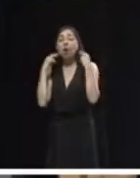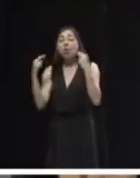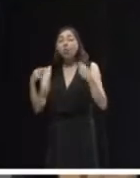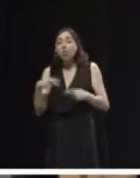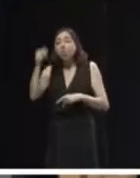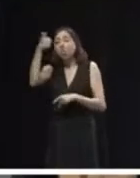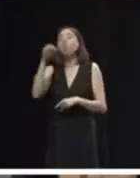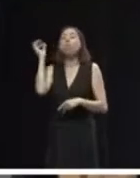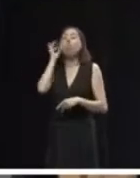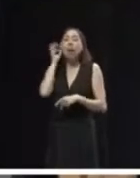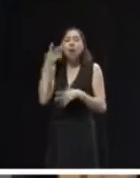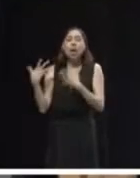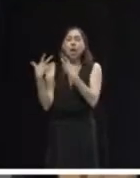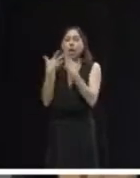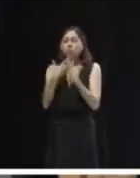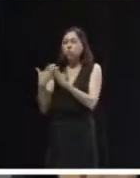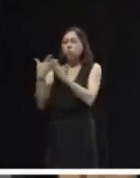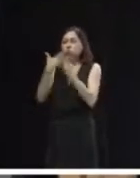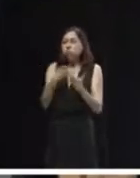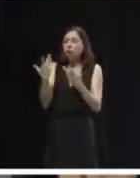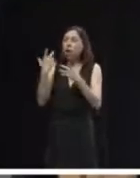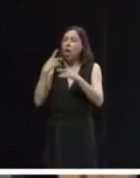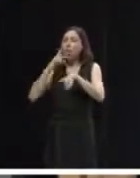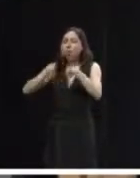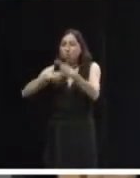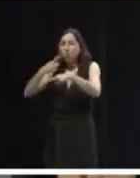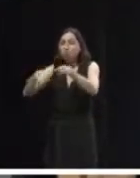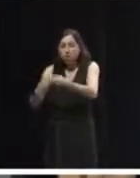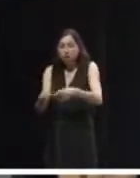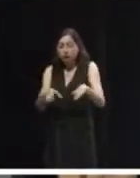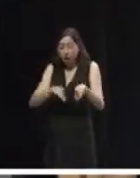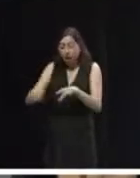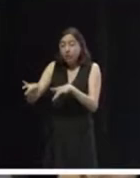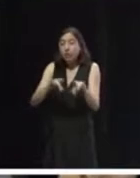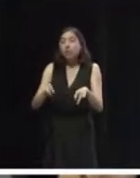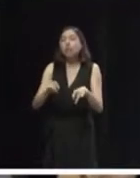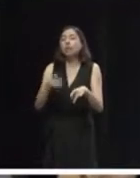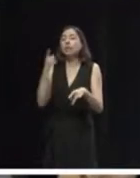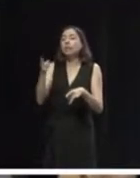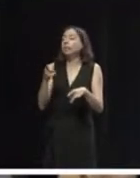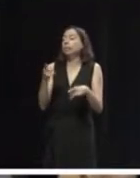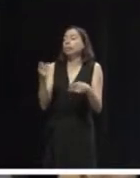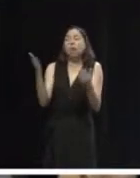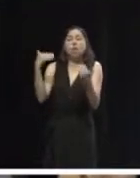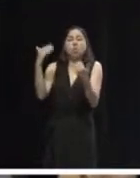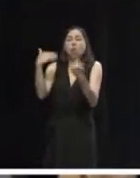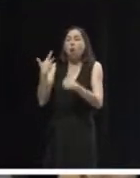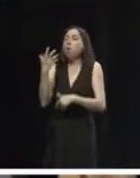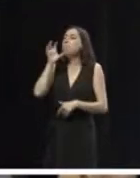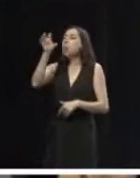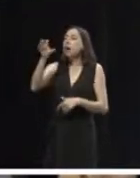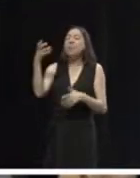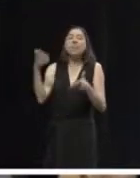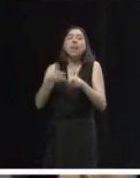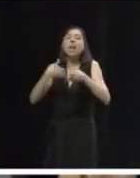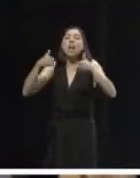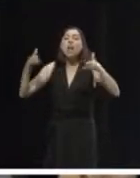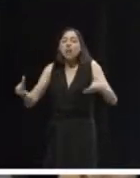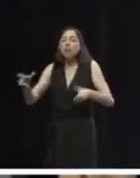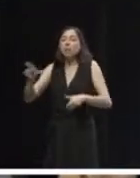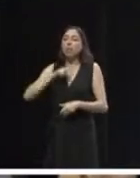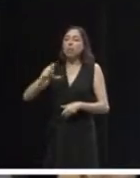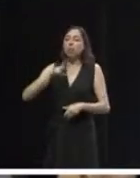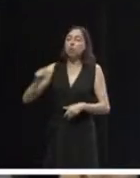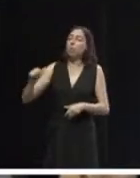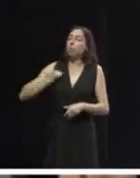concejalas que pelean todos los días en el terreno, no tendremos un país grande de derechos y